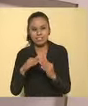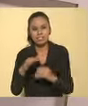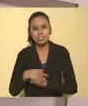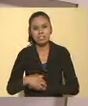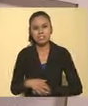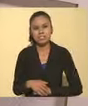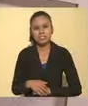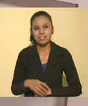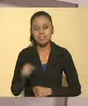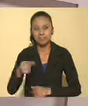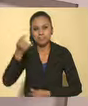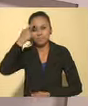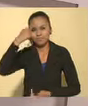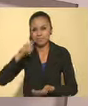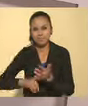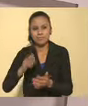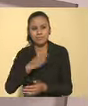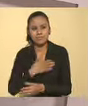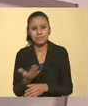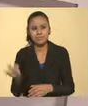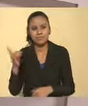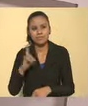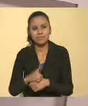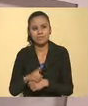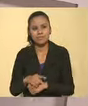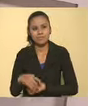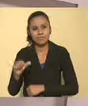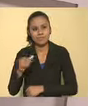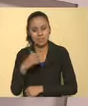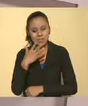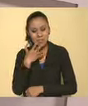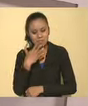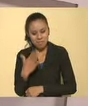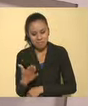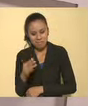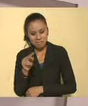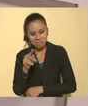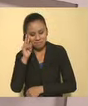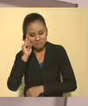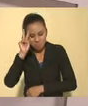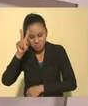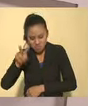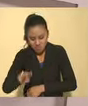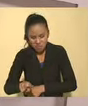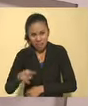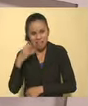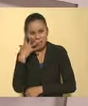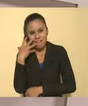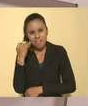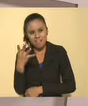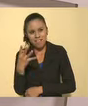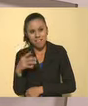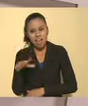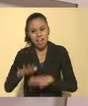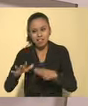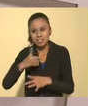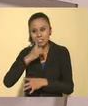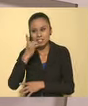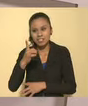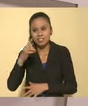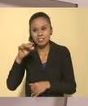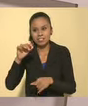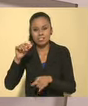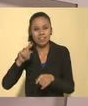¡Ah! Bueno, aquí me lo voy a creer. Buenos días. Vienes muy turquesa. Ve nada más, muy, muy de cielo. A veces dicen que es azul cielo, que es